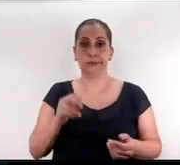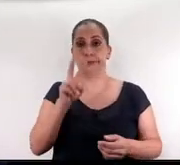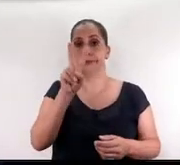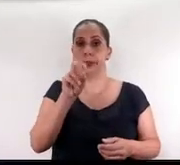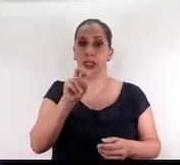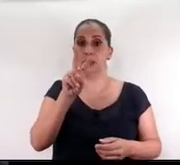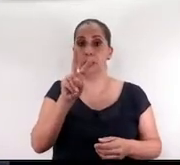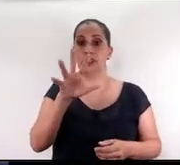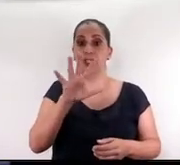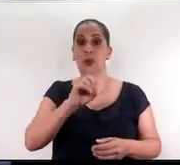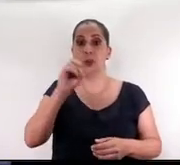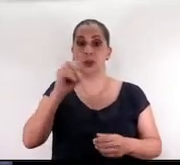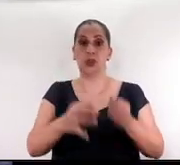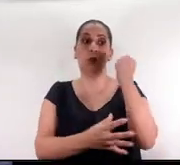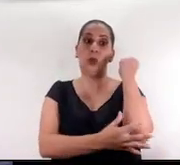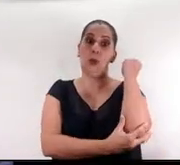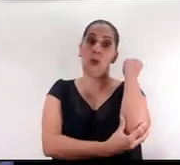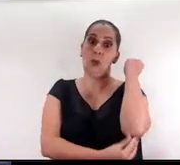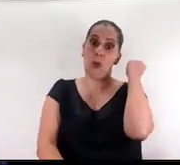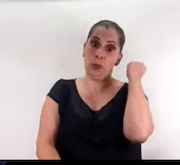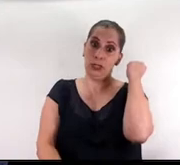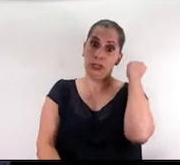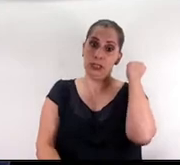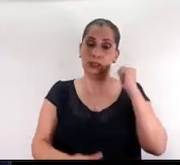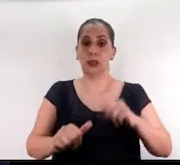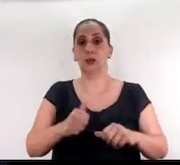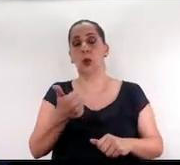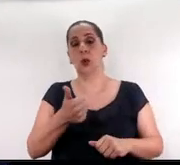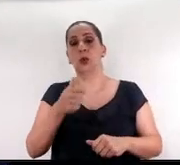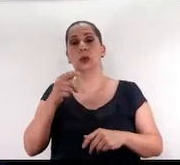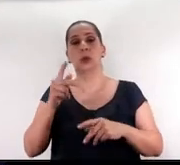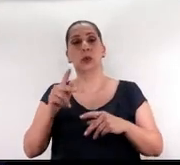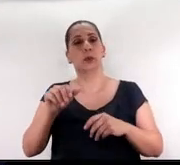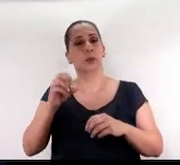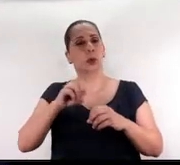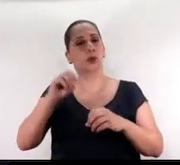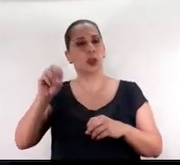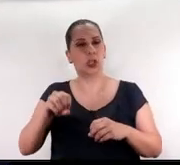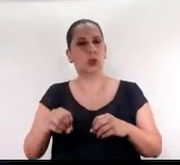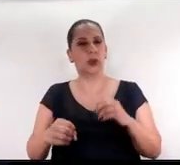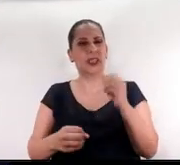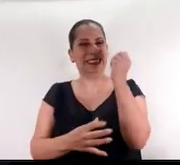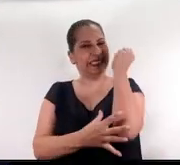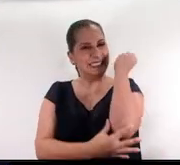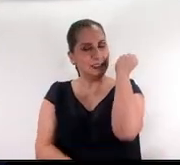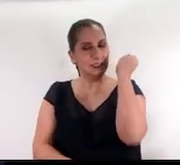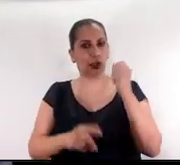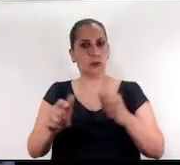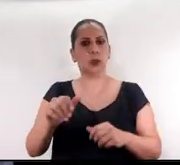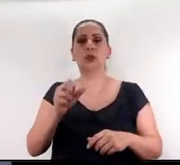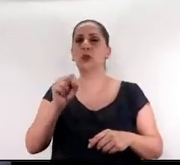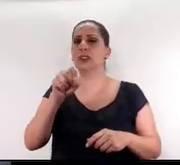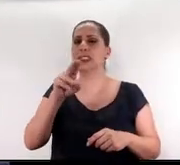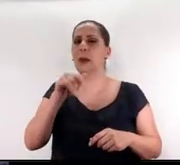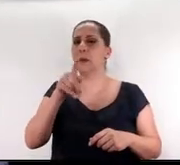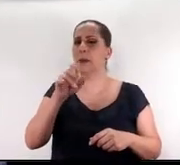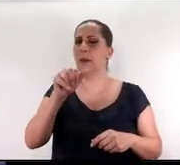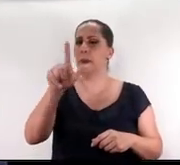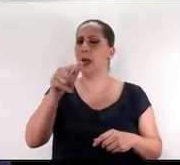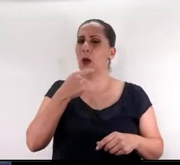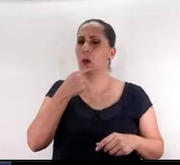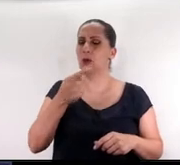población en pobreza y ese otro 20% de estratos bajos, para usar un concepto que usa la CEPAL, si usted le pregunta en